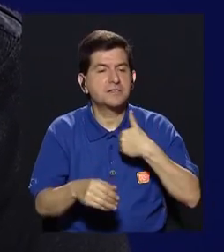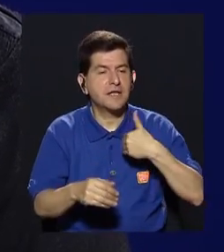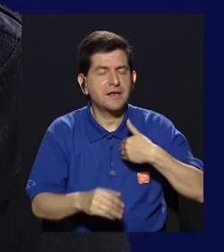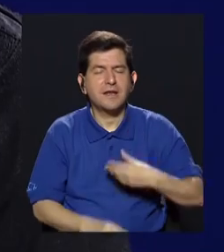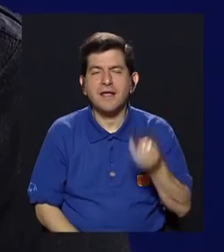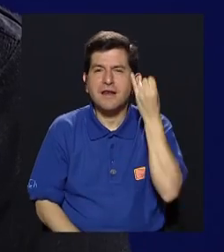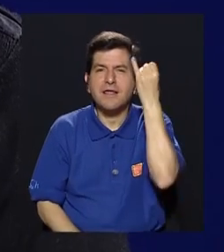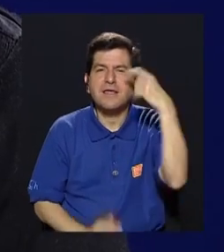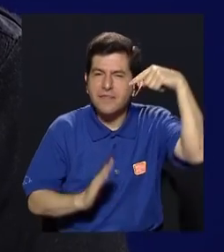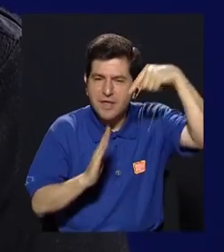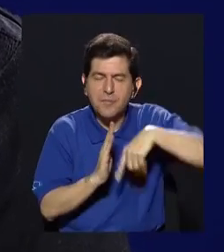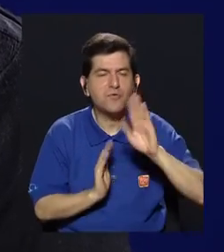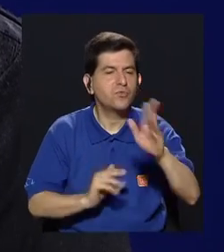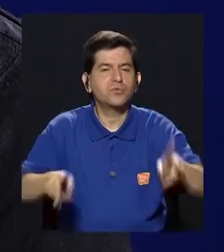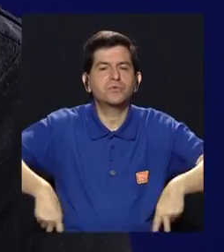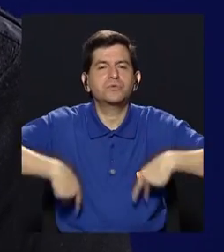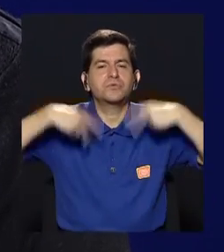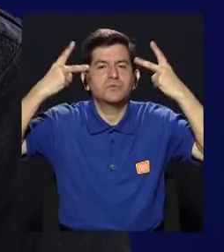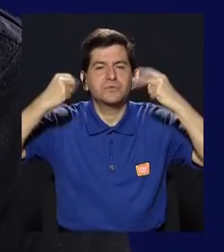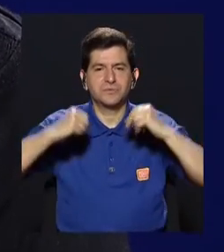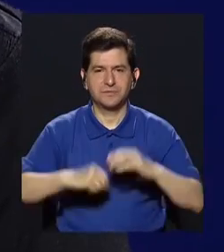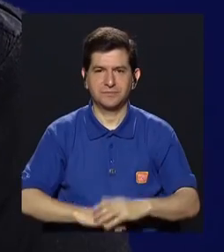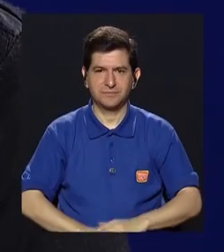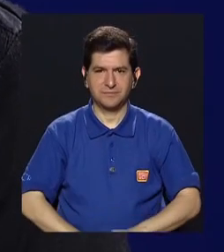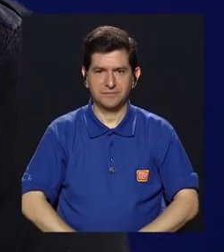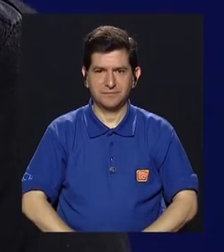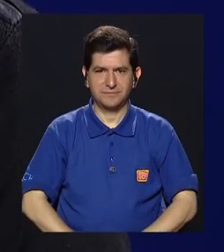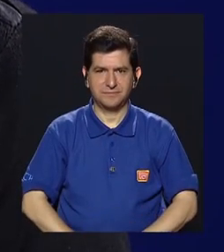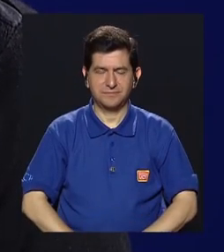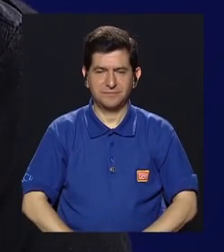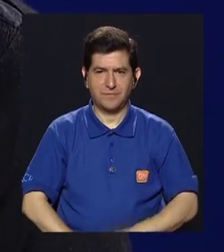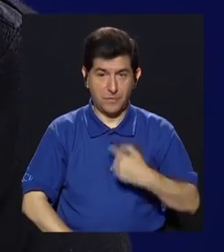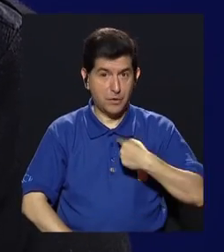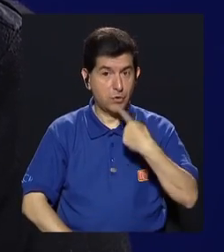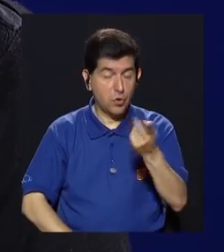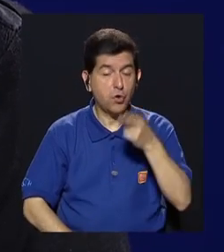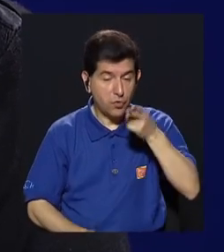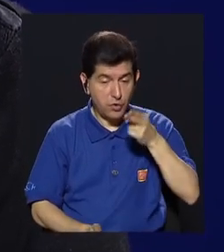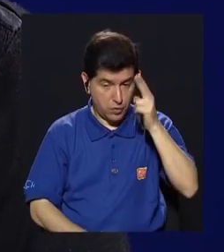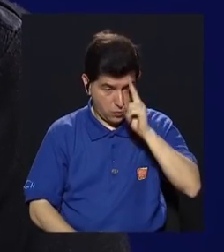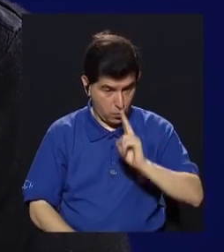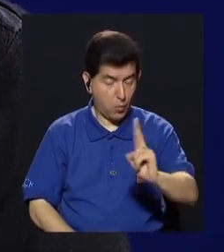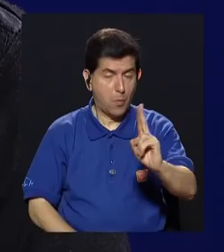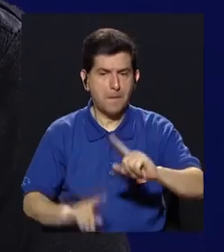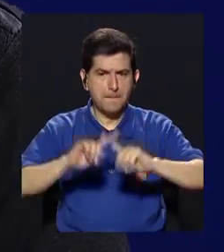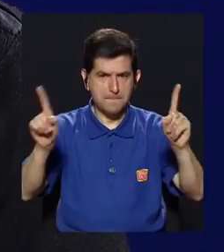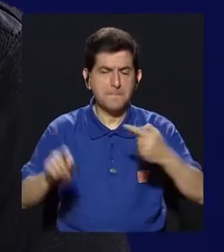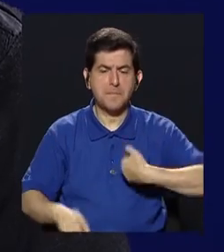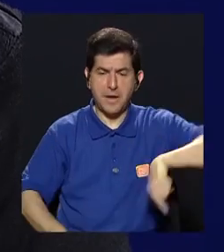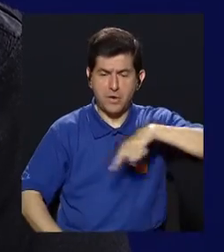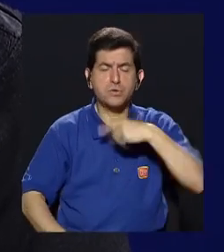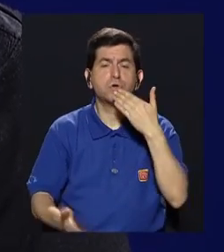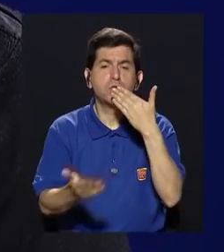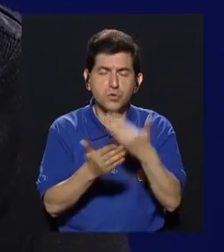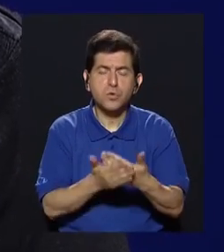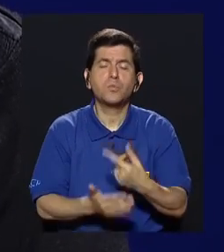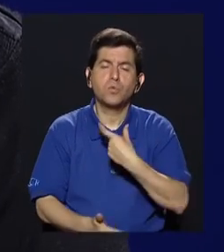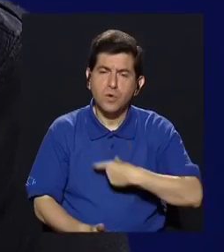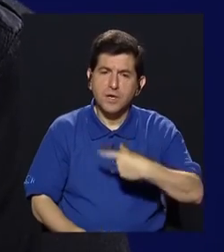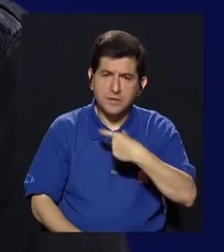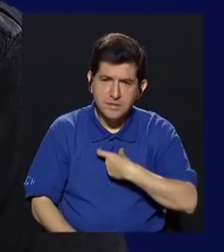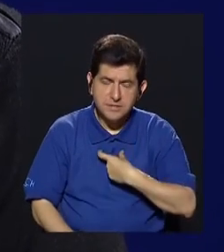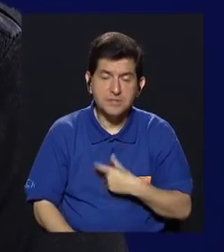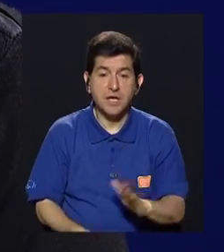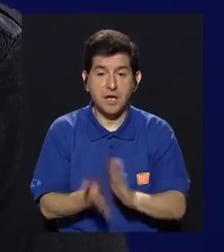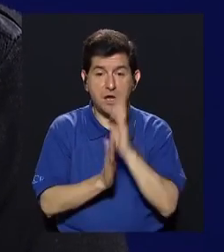mayor profundidad cómo son las vidas de ellos entonces lo digo con humildad pero nosotros como digamos con buenas intenciones y